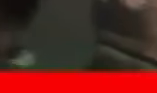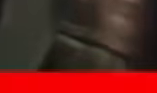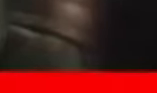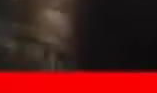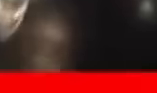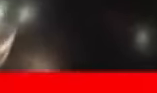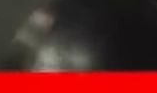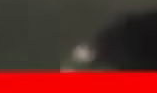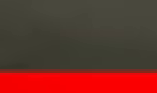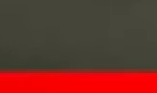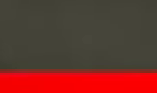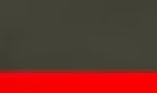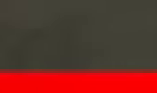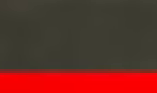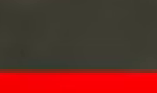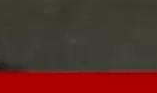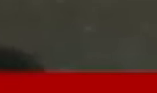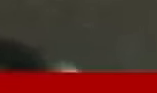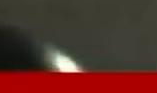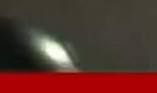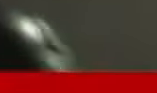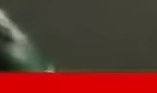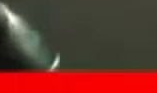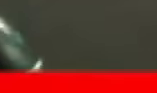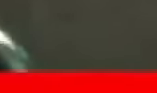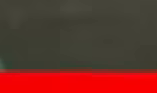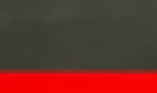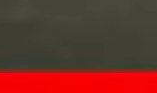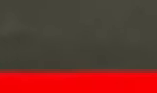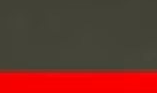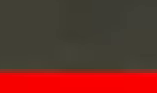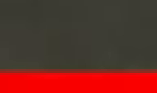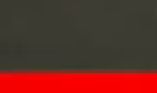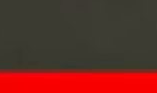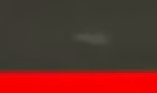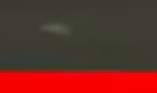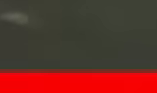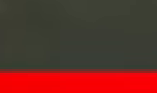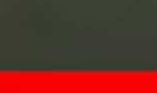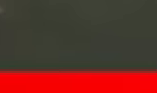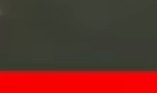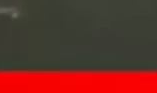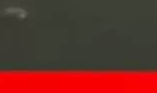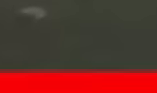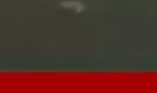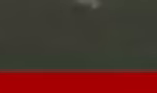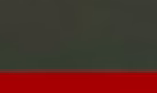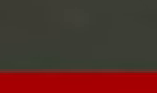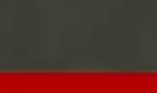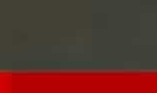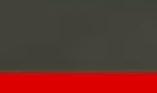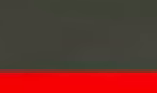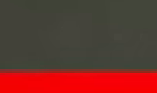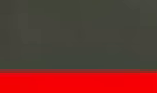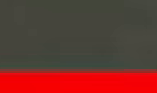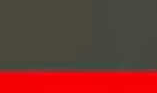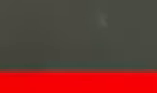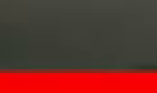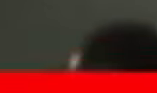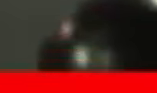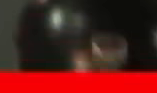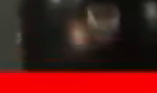logran encontrar puntos de acuerdo fundamentales sobre las cosas más importantes. Pero porque yo lo que creo, Pablo, y es mi idea, con este lo hablamos siempre,